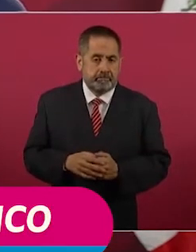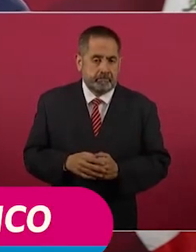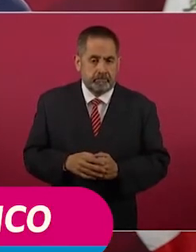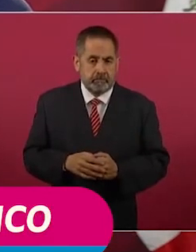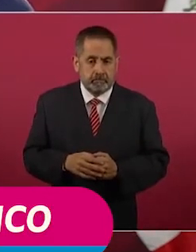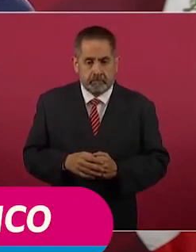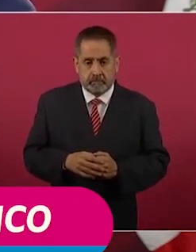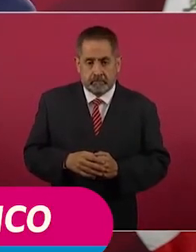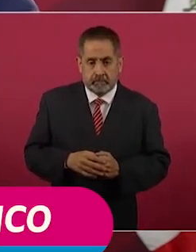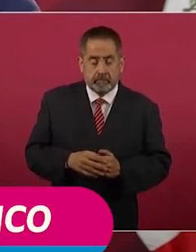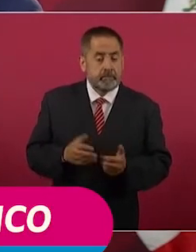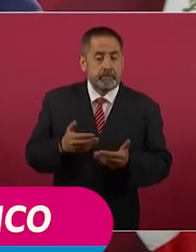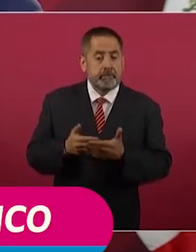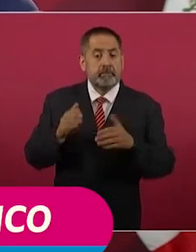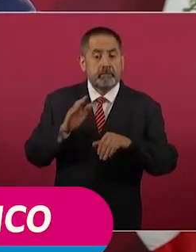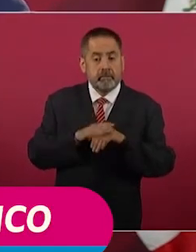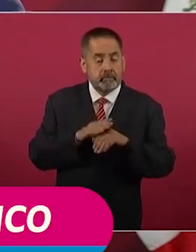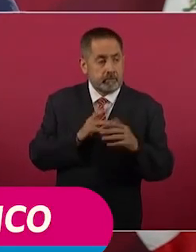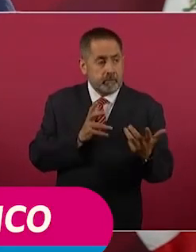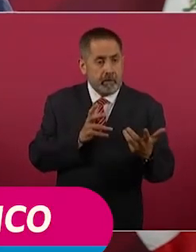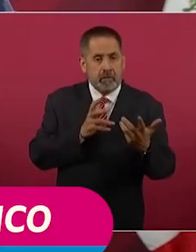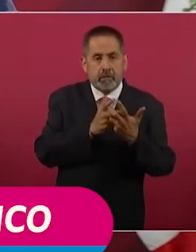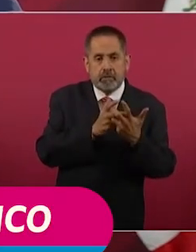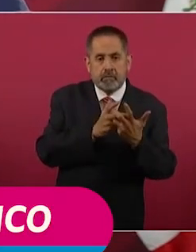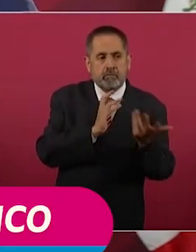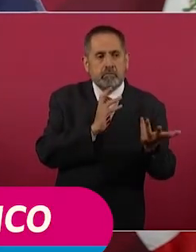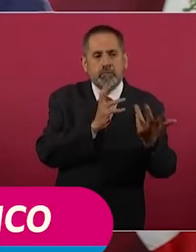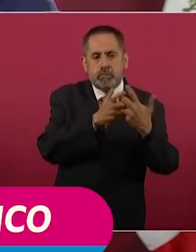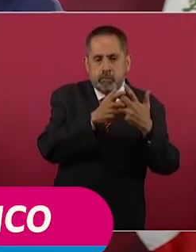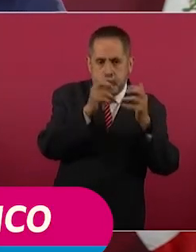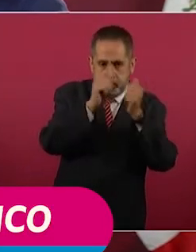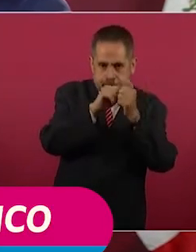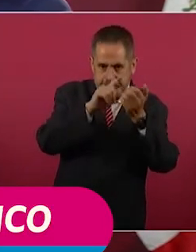ya ahora es mayor la integración